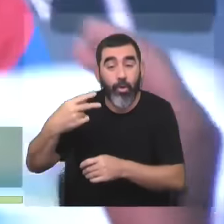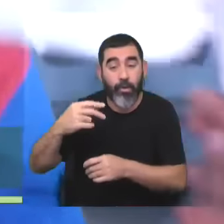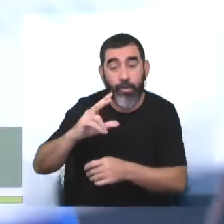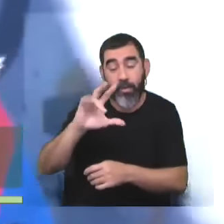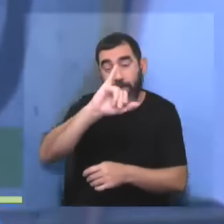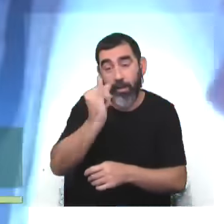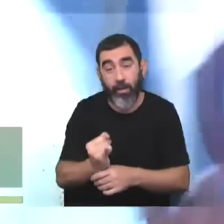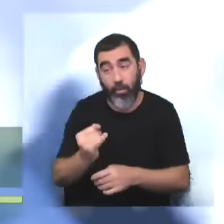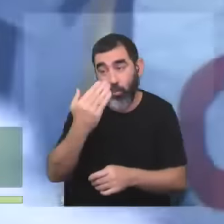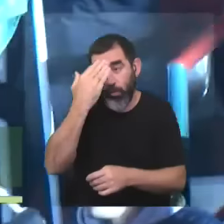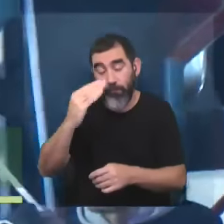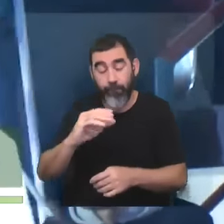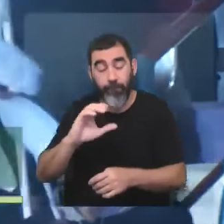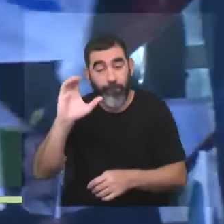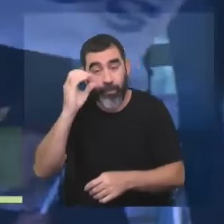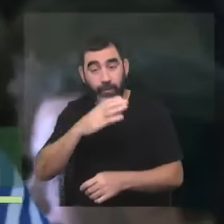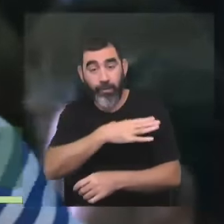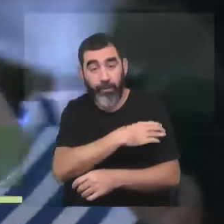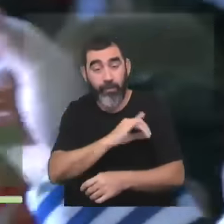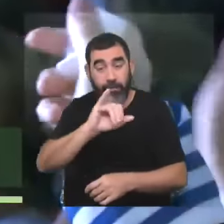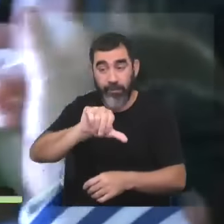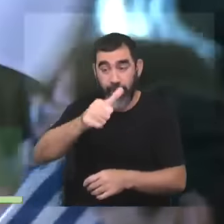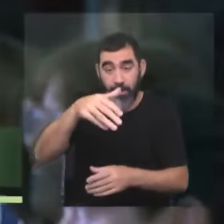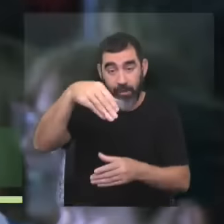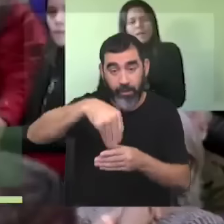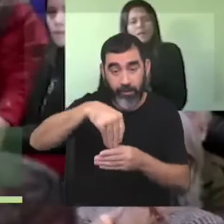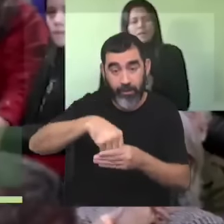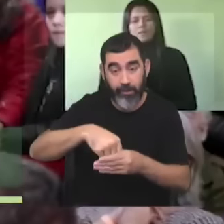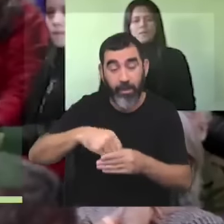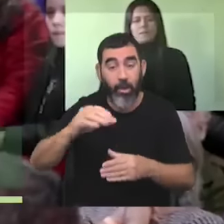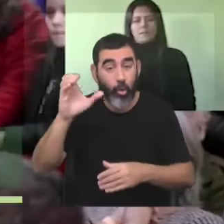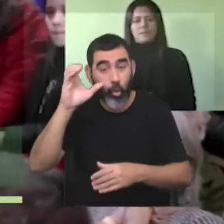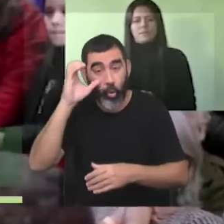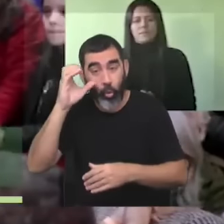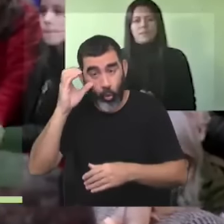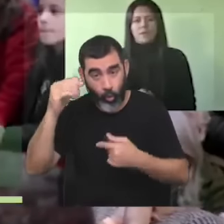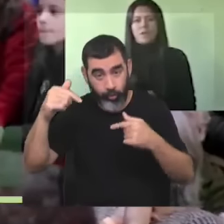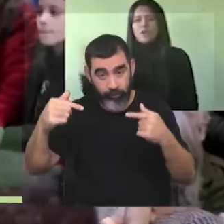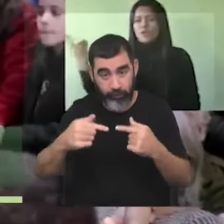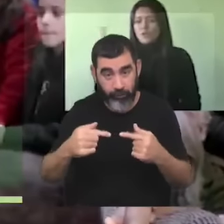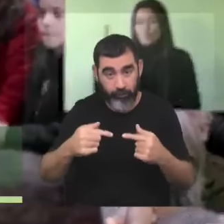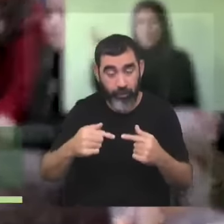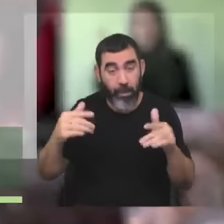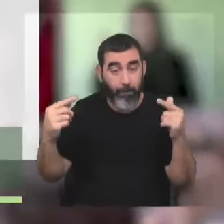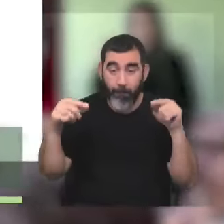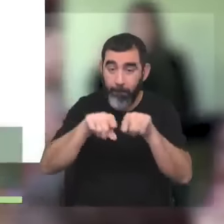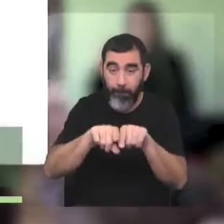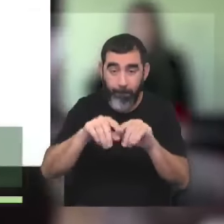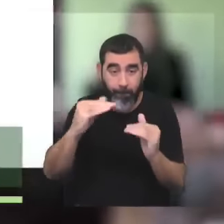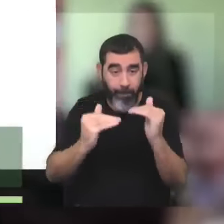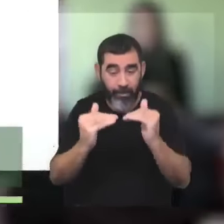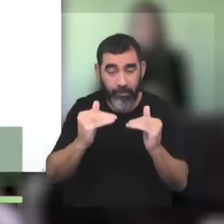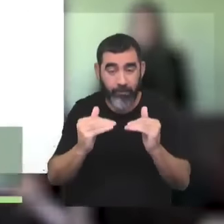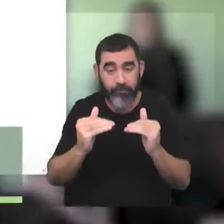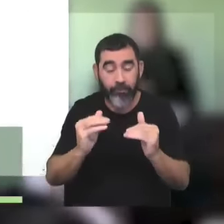postulantes del frente amplio si quien triunfa en la interna opositora es la intendenta de montevido Carolina cose habría empate según los